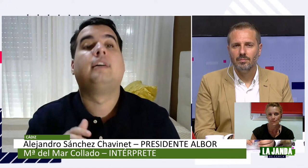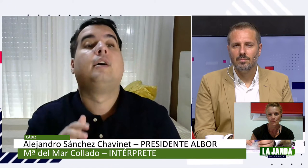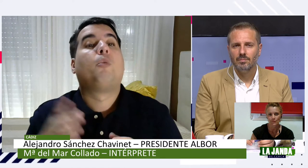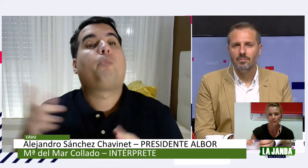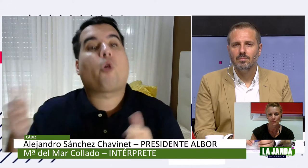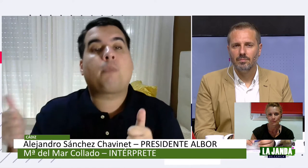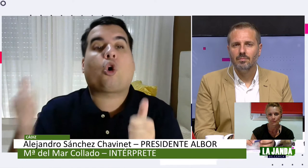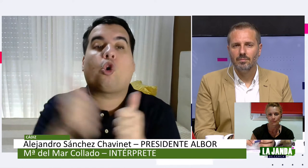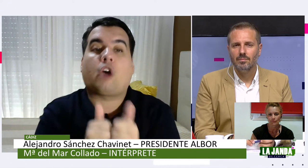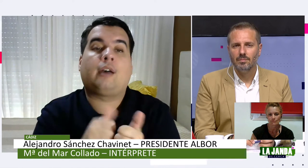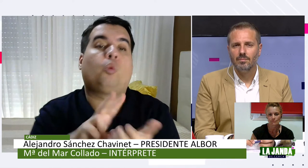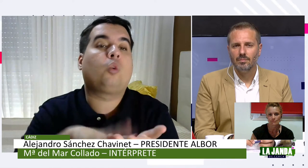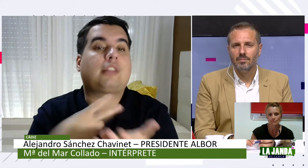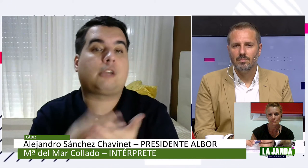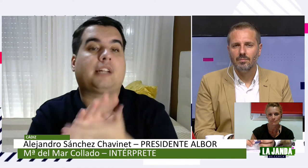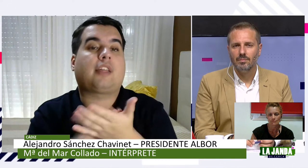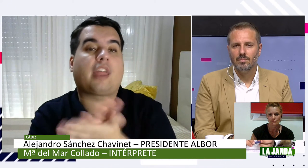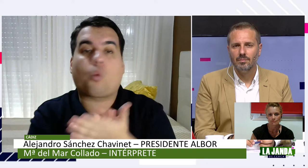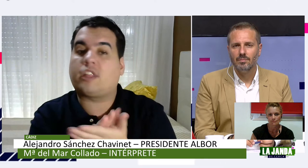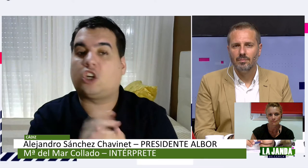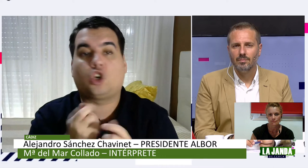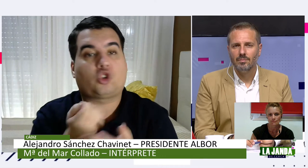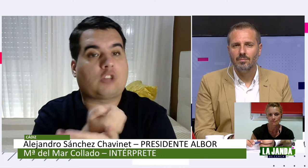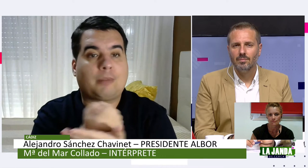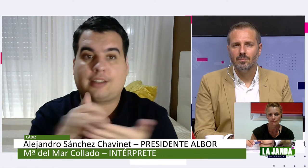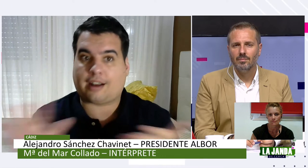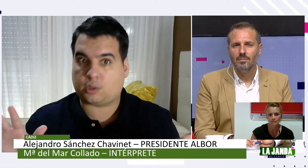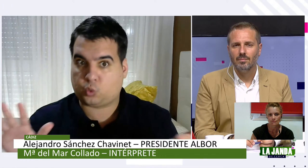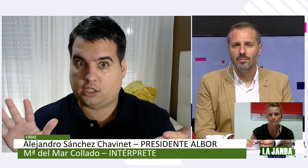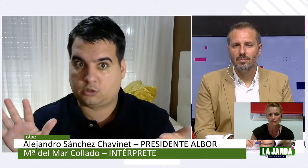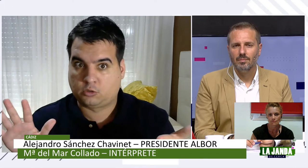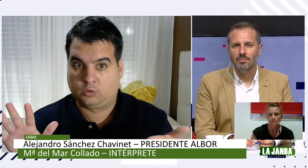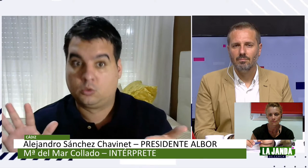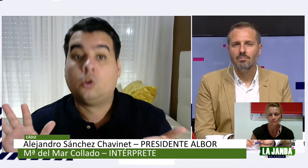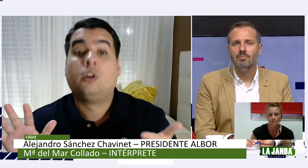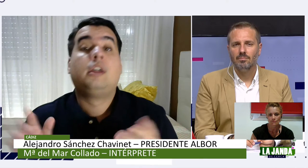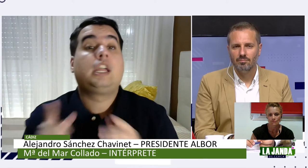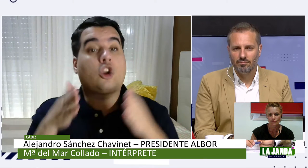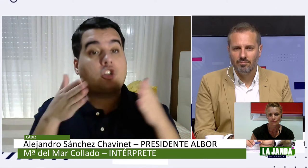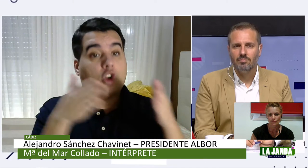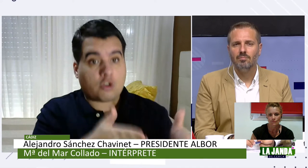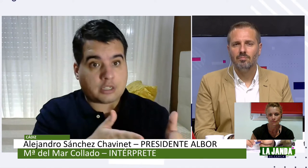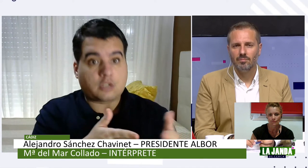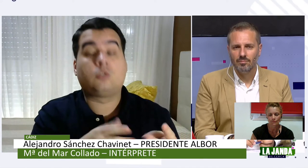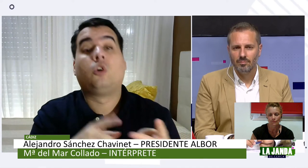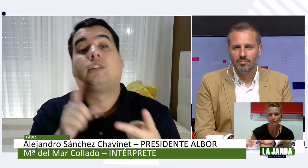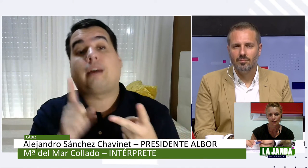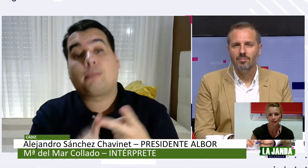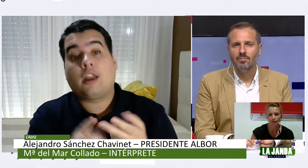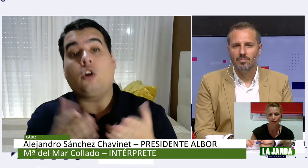Cádiz. Podemos colocar un antepatrón, no puede ser totalmente gratuito. Y no solo